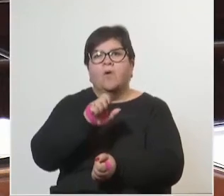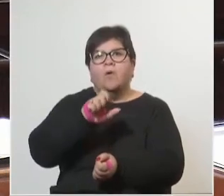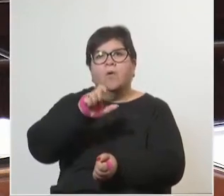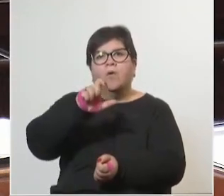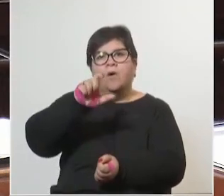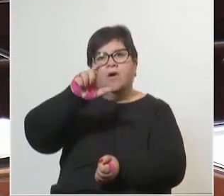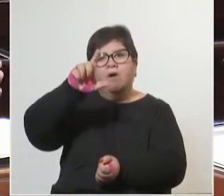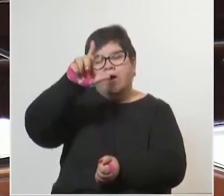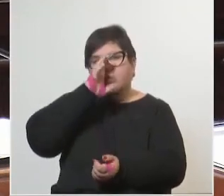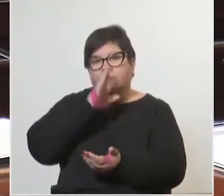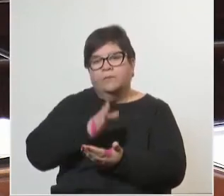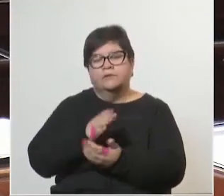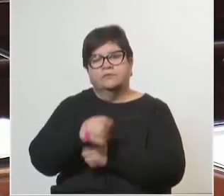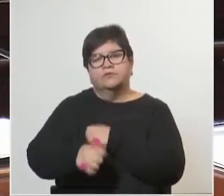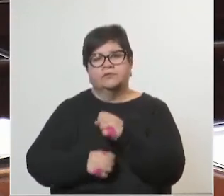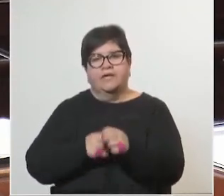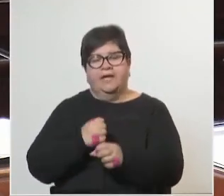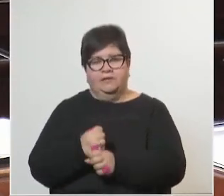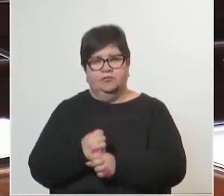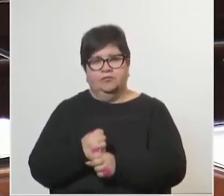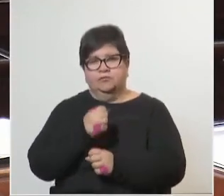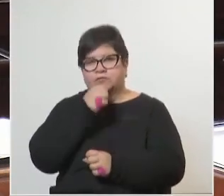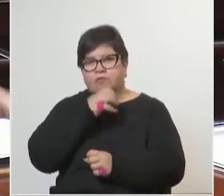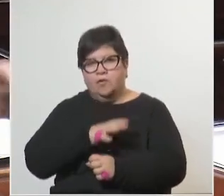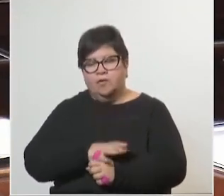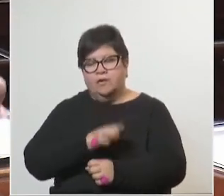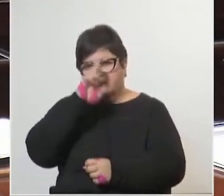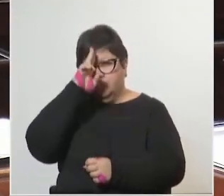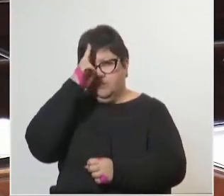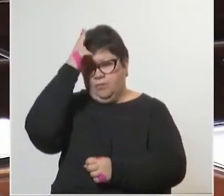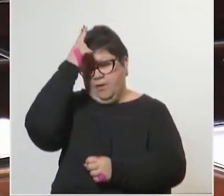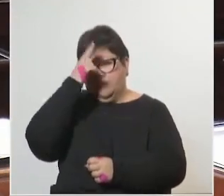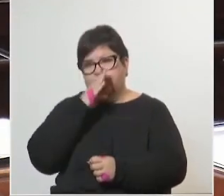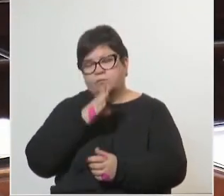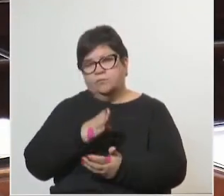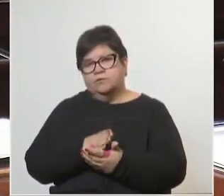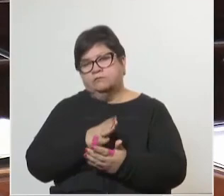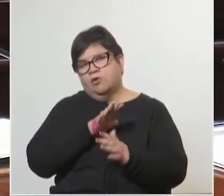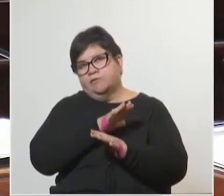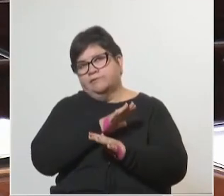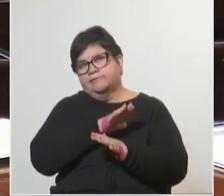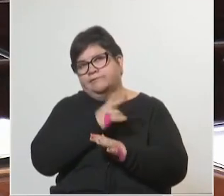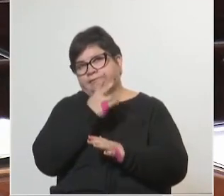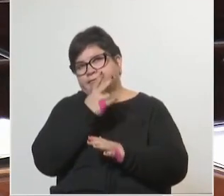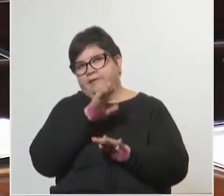a través de los últimos años de historia del Uruguay, de las últimas décadas.